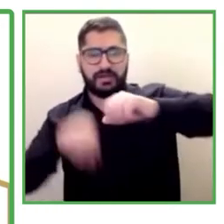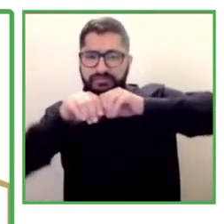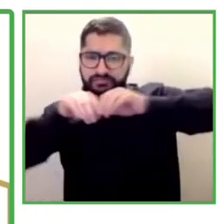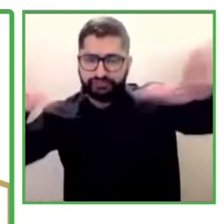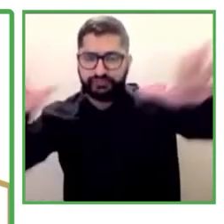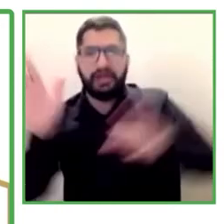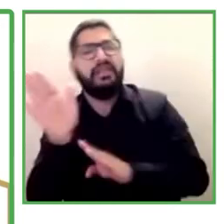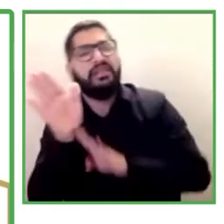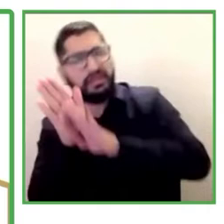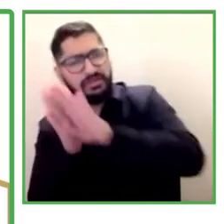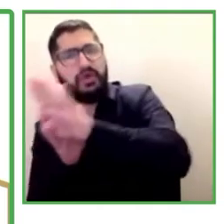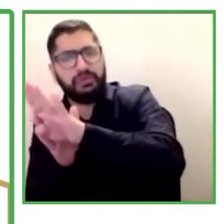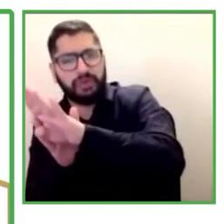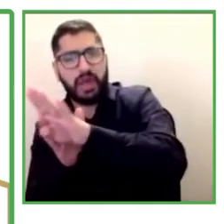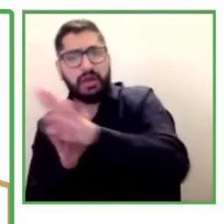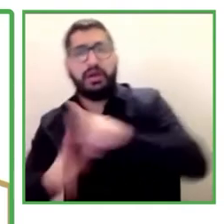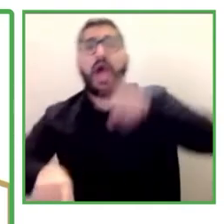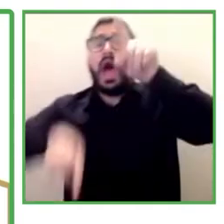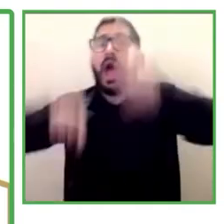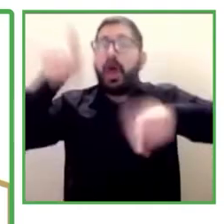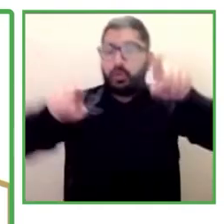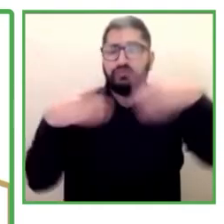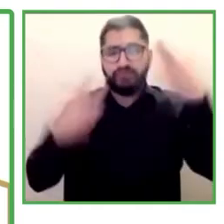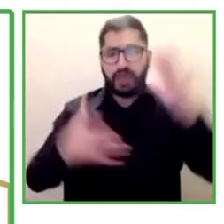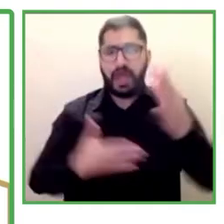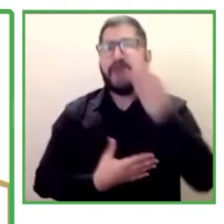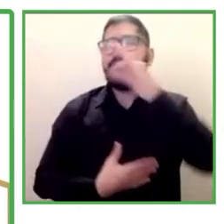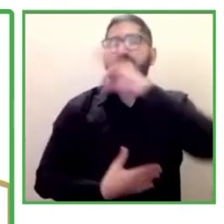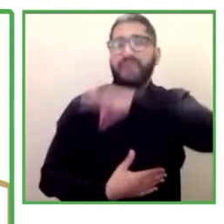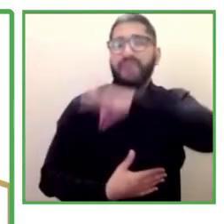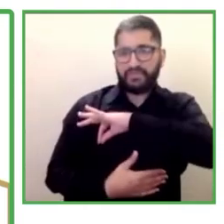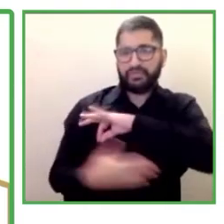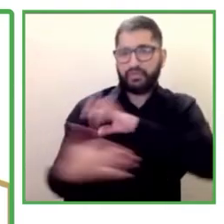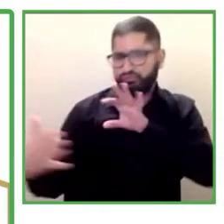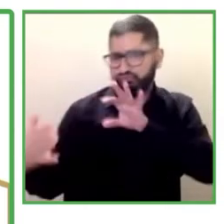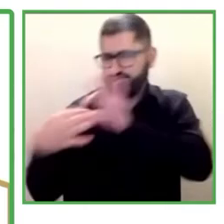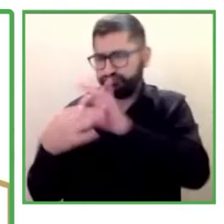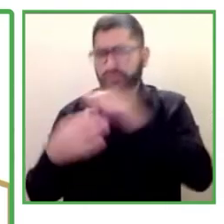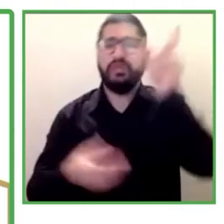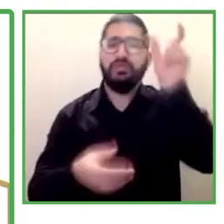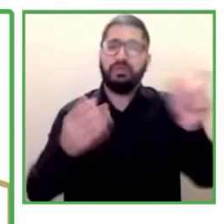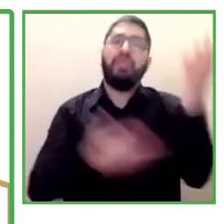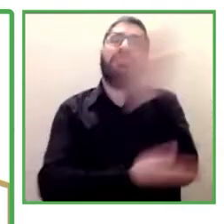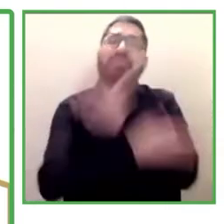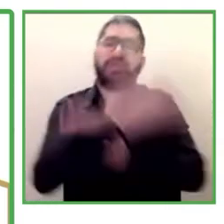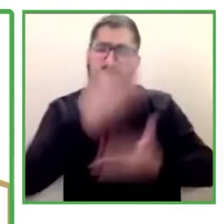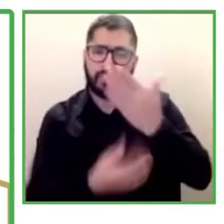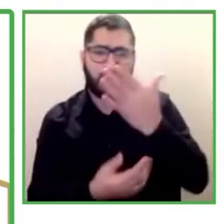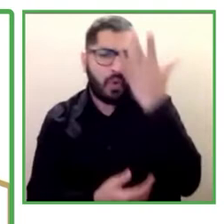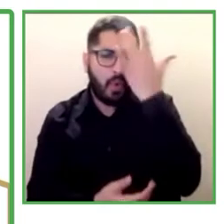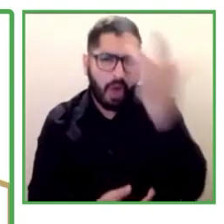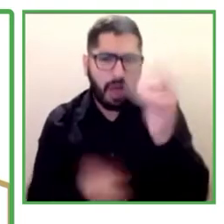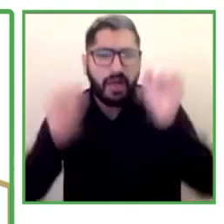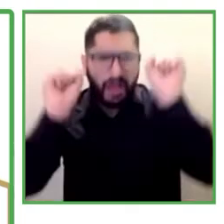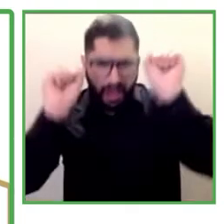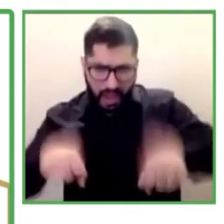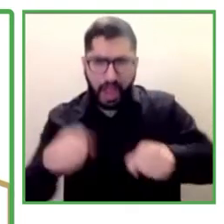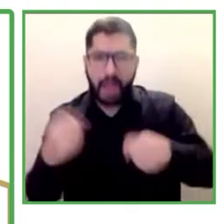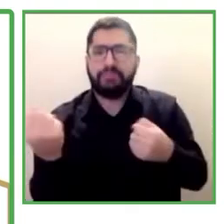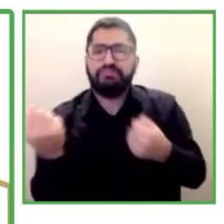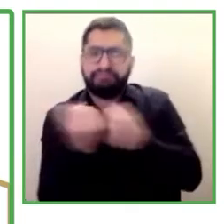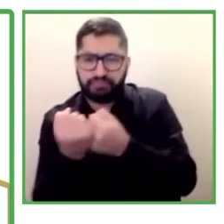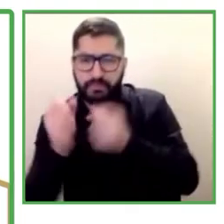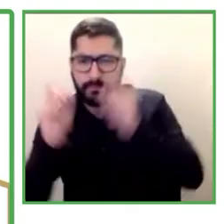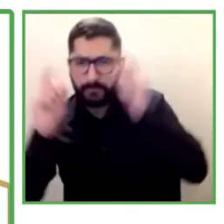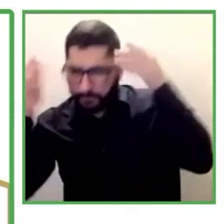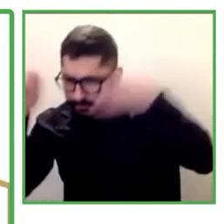algunos beneficios con las personas con discapacidad, porque pudieron contar con mayor acceso, se pudo contar también